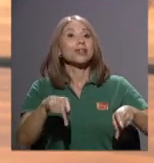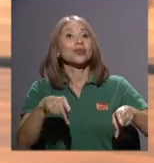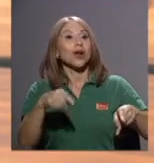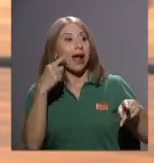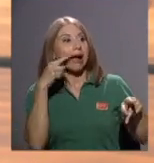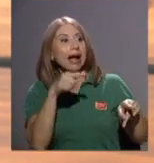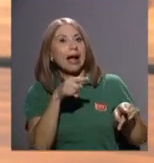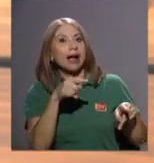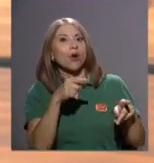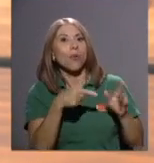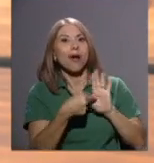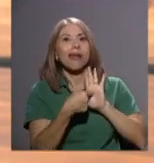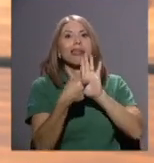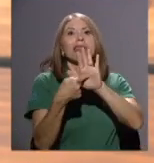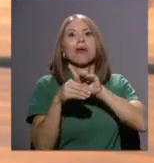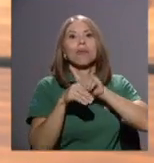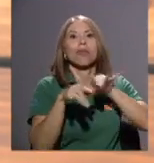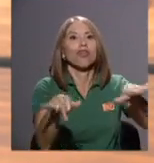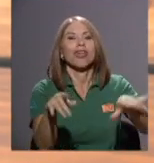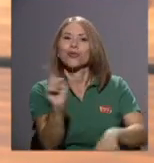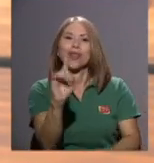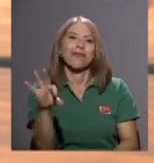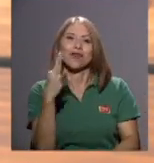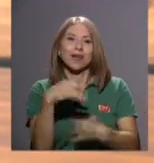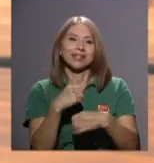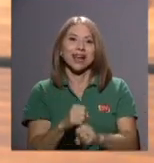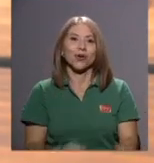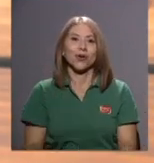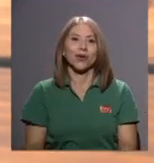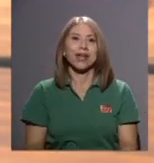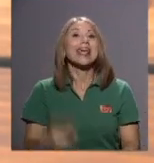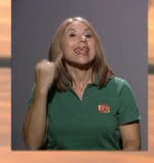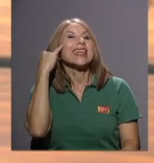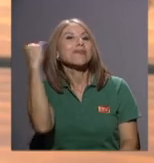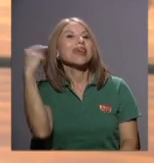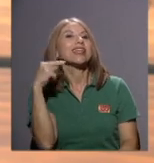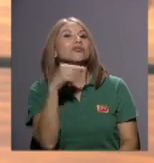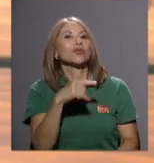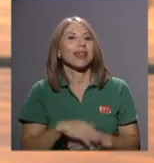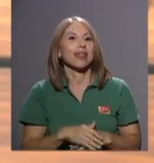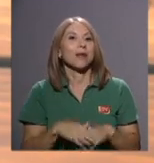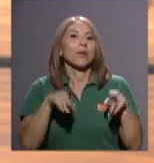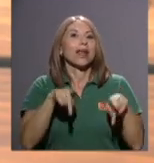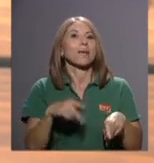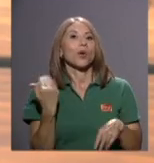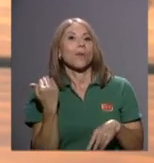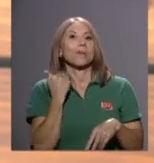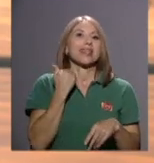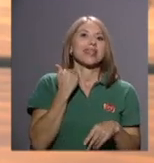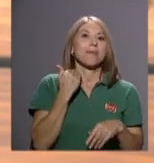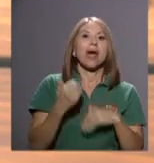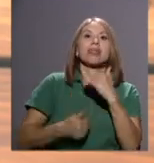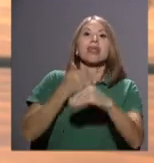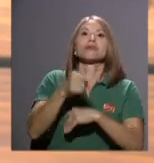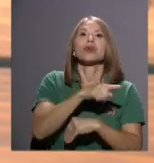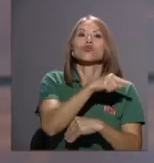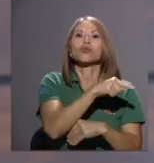hacerlo. Entonces, imagínese usted pasar de víctima a victimaria por ignorancia.